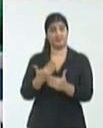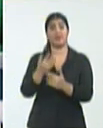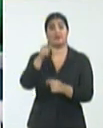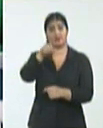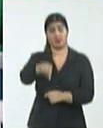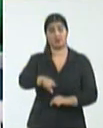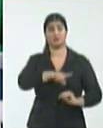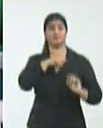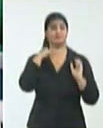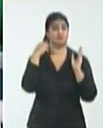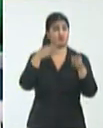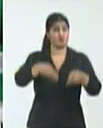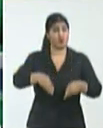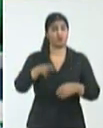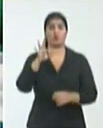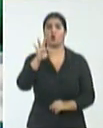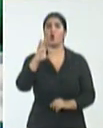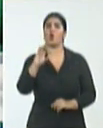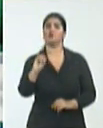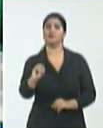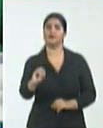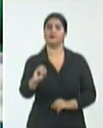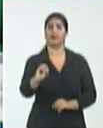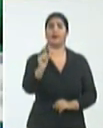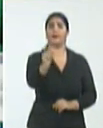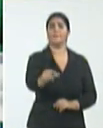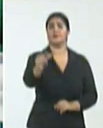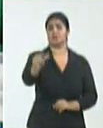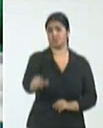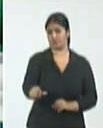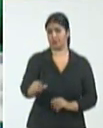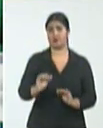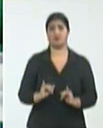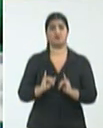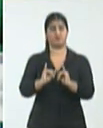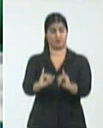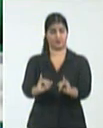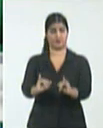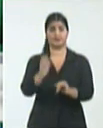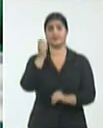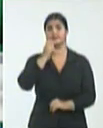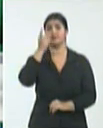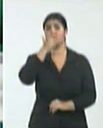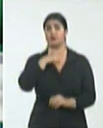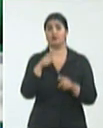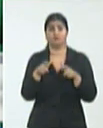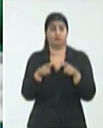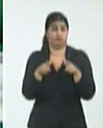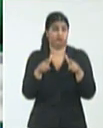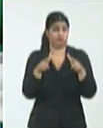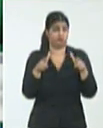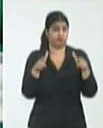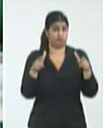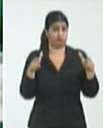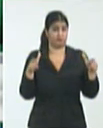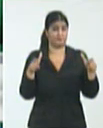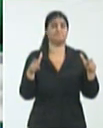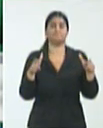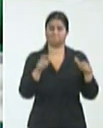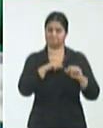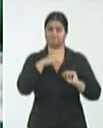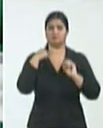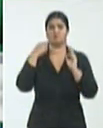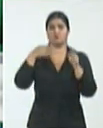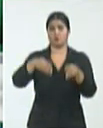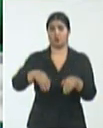fallecimiento de 80 personas. De la provincia de Ciego Ávila, un número elevado de fallecidos. Estamos hablando